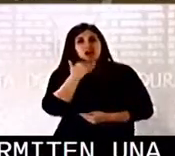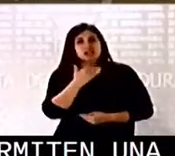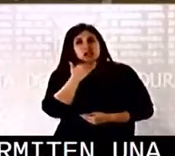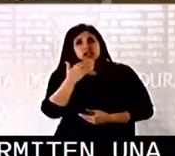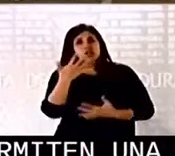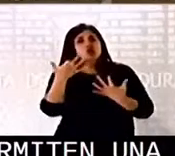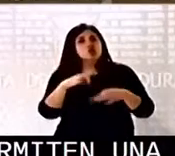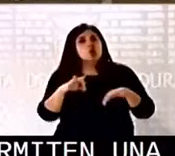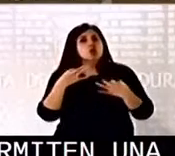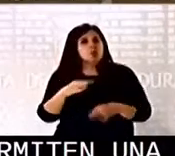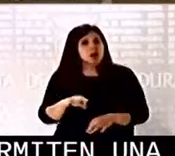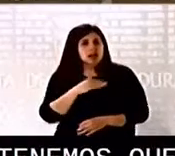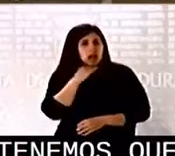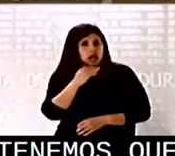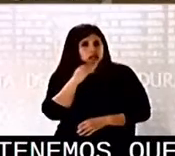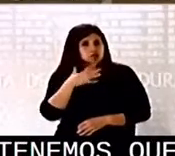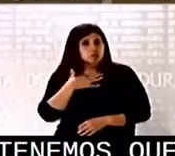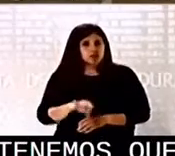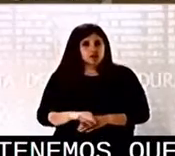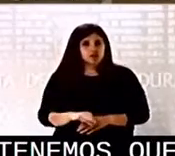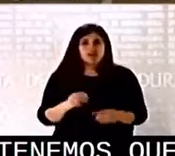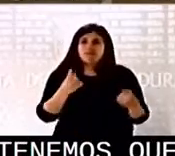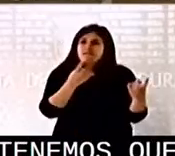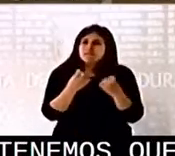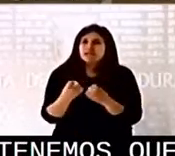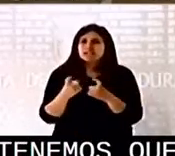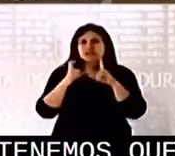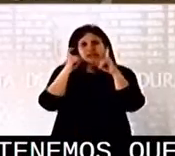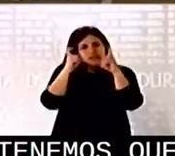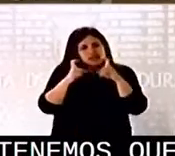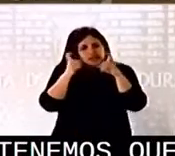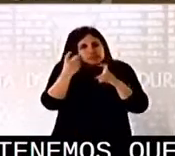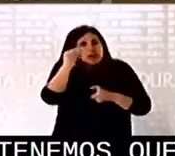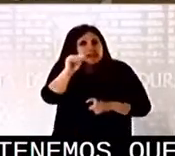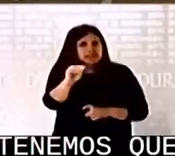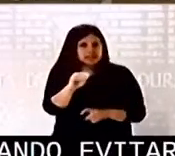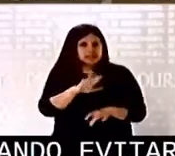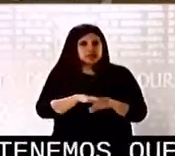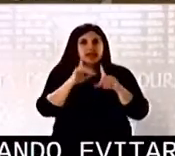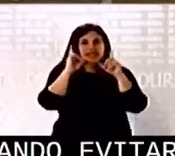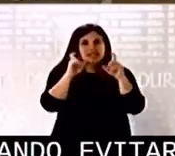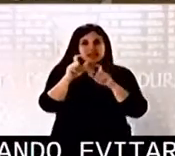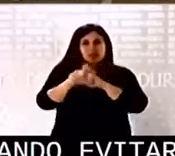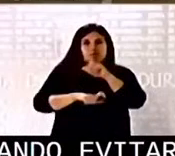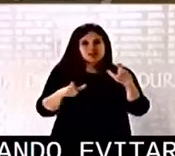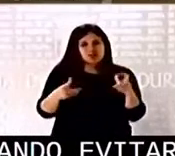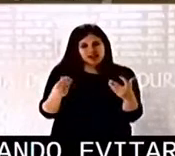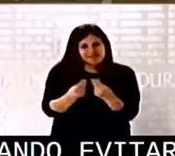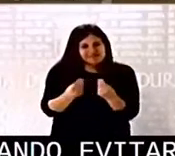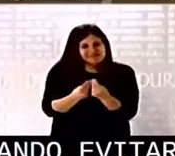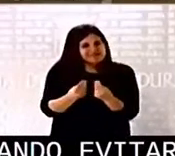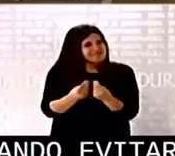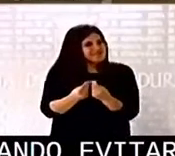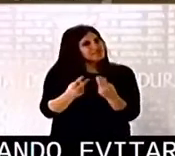Lo único que tenemos que hacer es un pequeño esfuerzo más, intentando evitar aglomeraciones que son innecesarias.